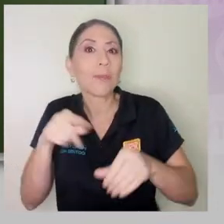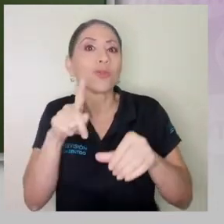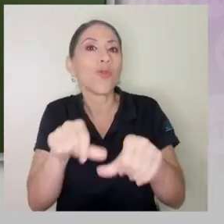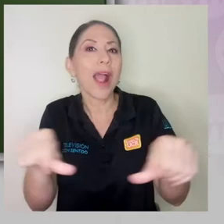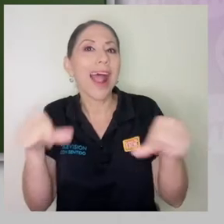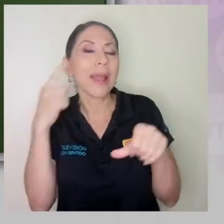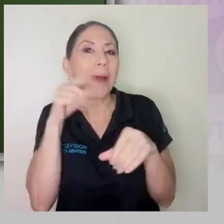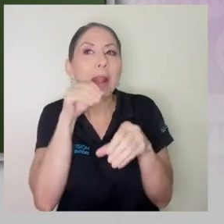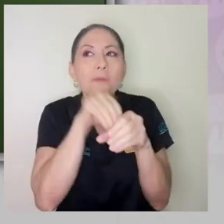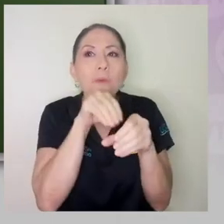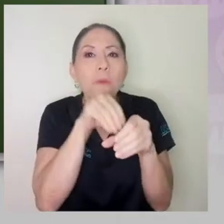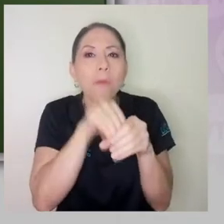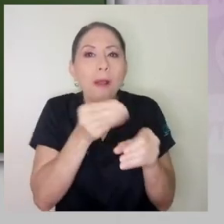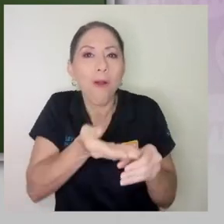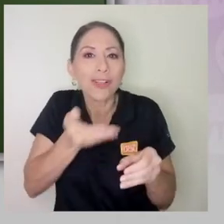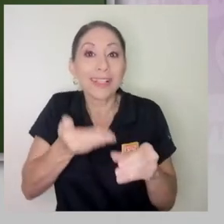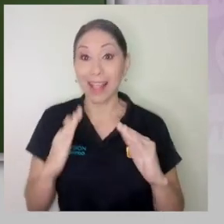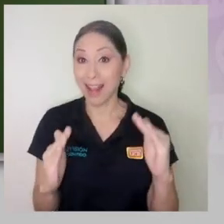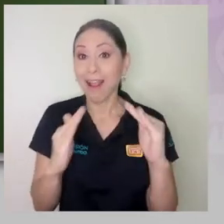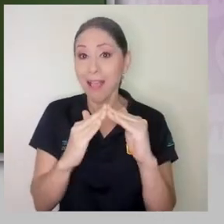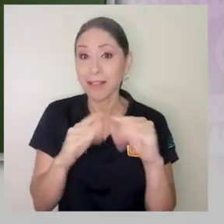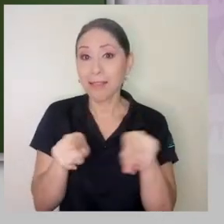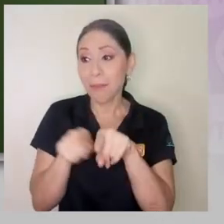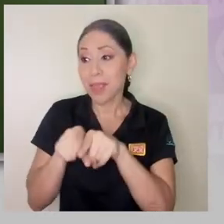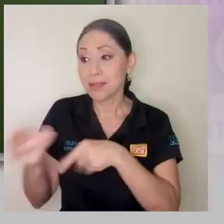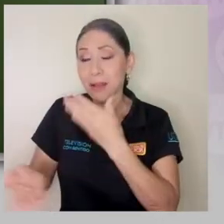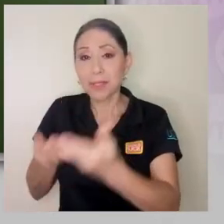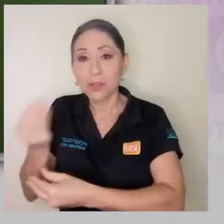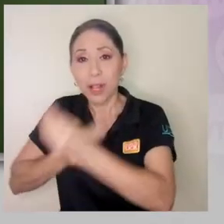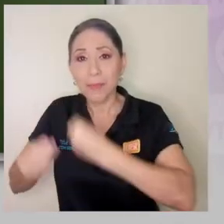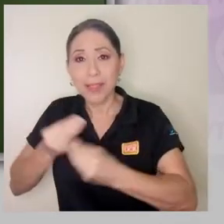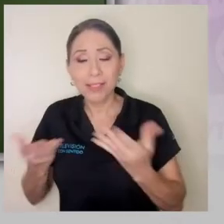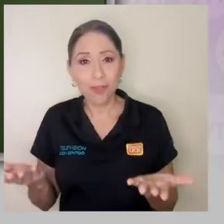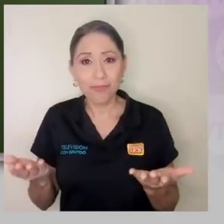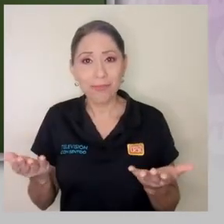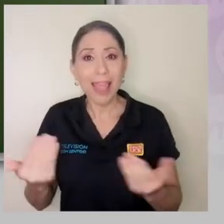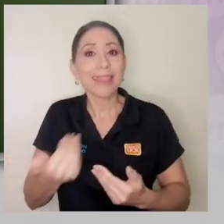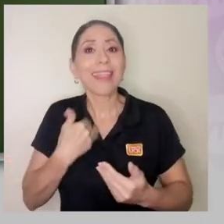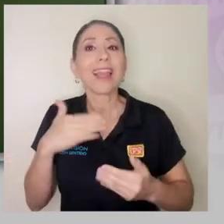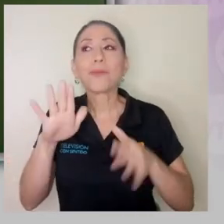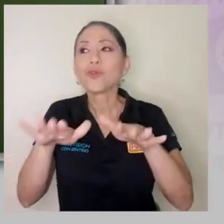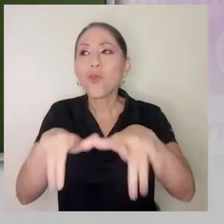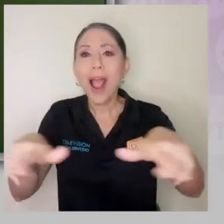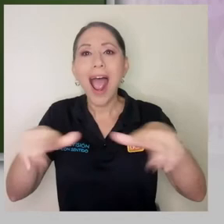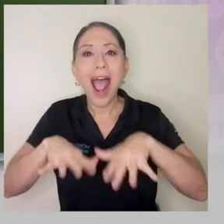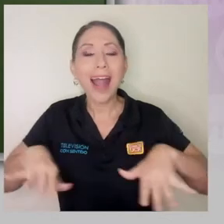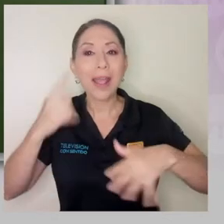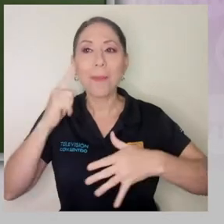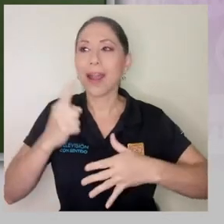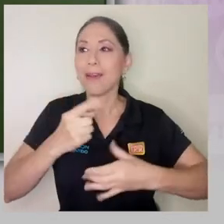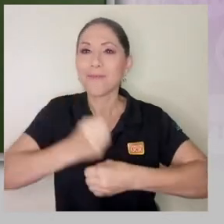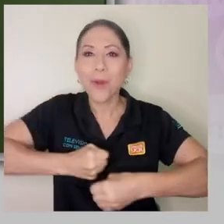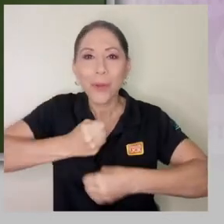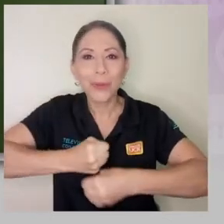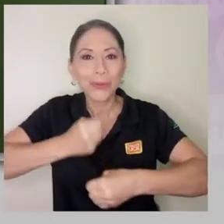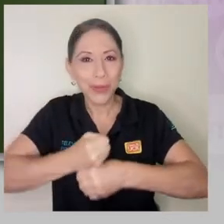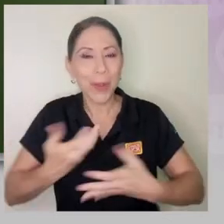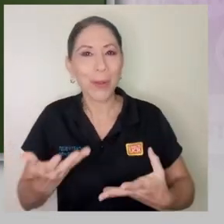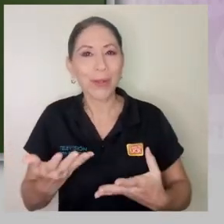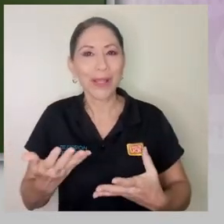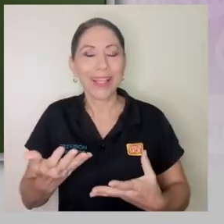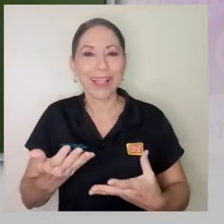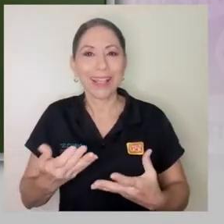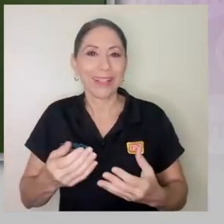almacenamiento, tanto en la casa como en los servicios de alimentación. Tenemos de una u otra manera un área de producción. Tenemos,